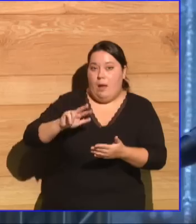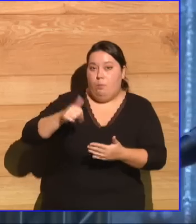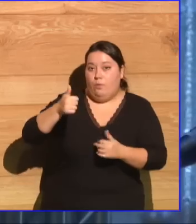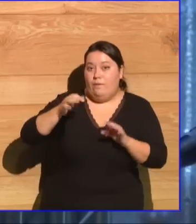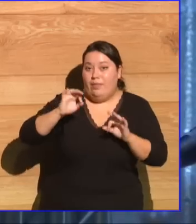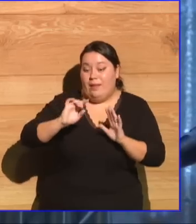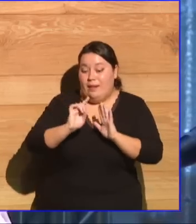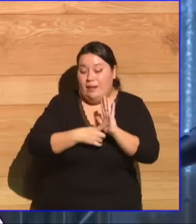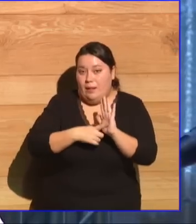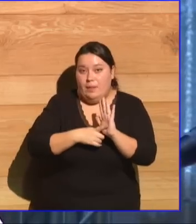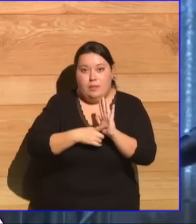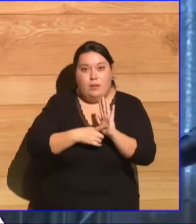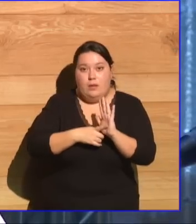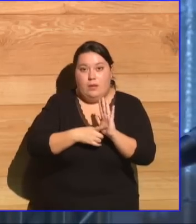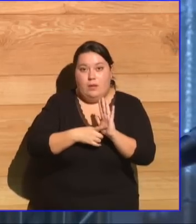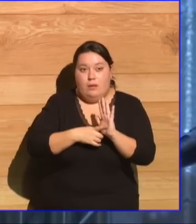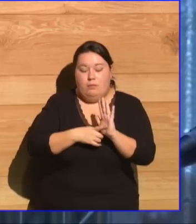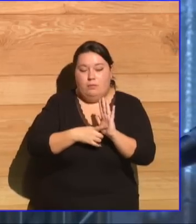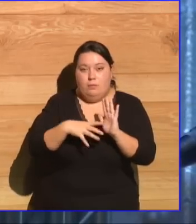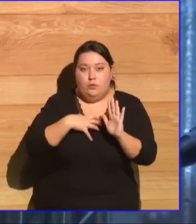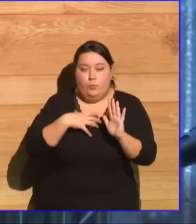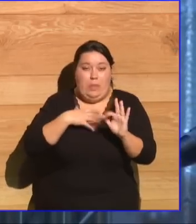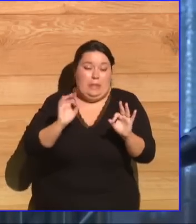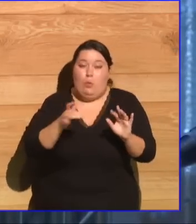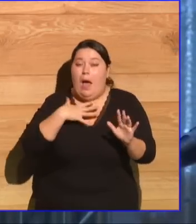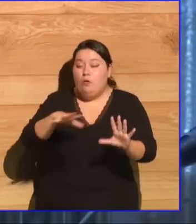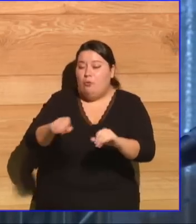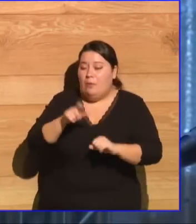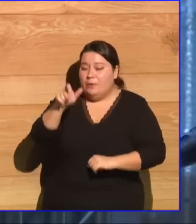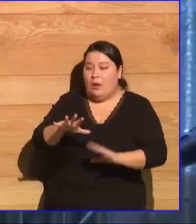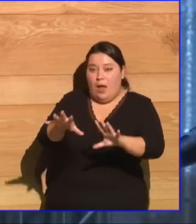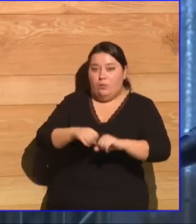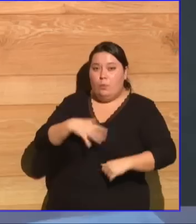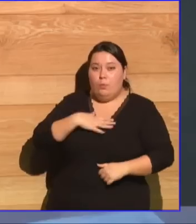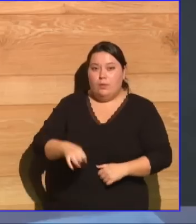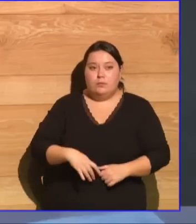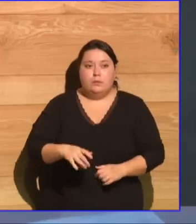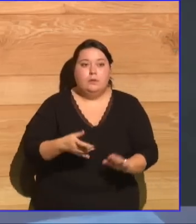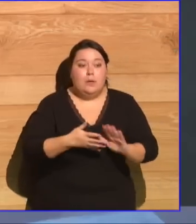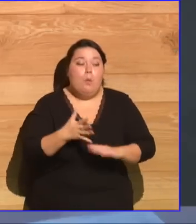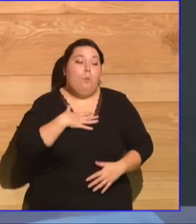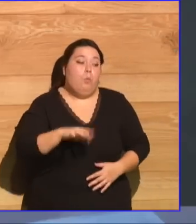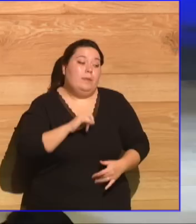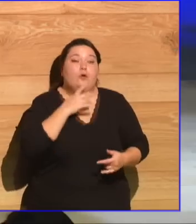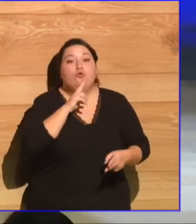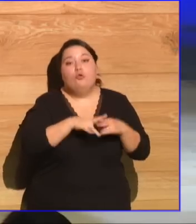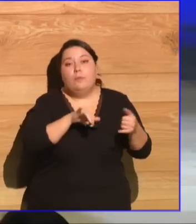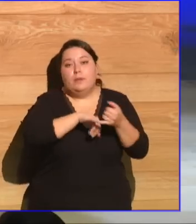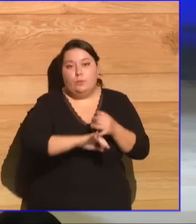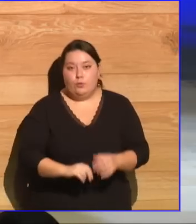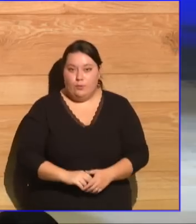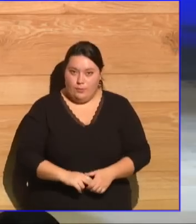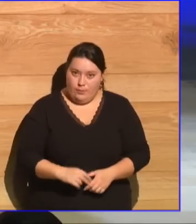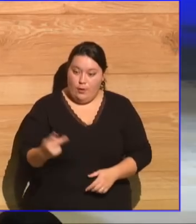legalidad vigente, no puede existir. Tú puedes adoptar a alguien mientras Puede sea existir, pero se llama matrimonio. entre